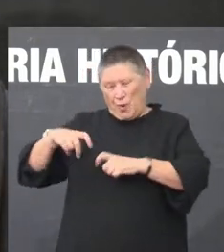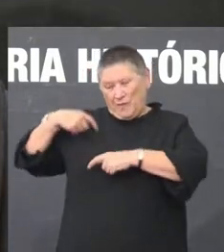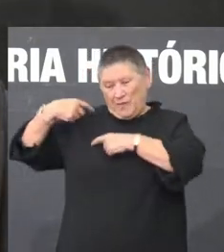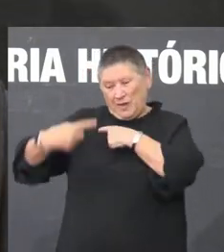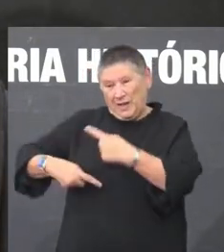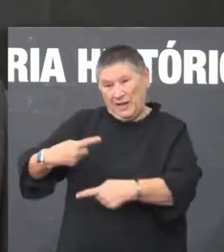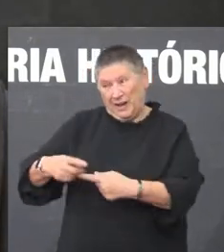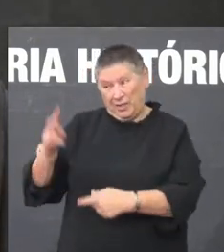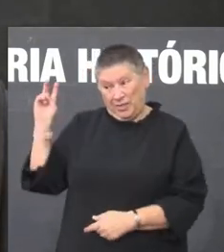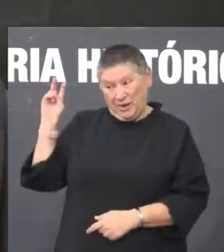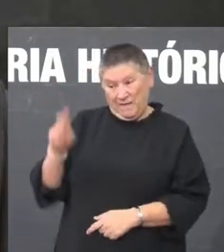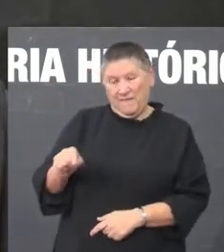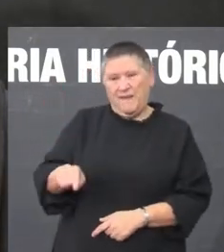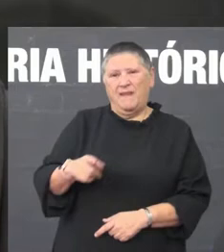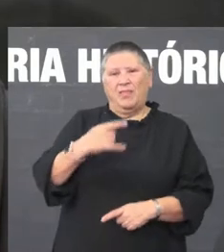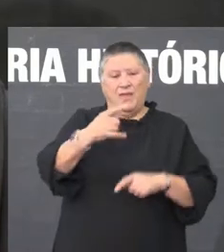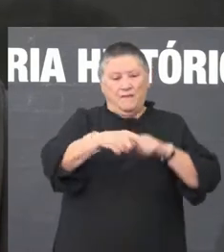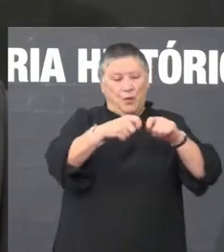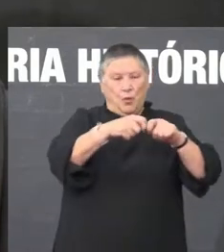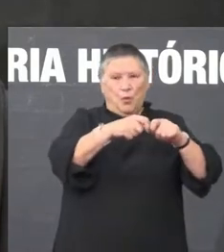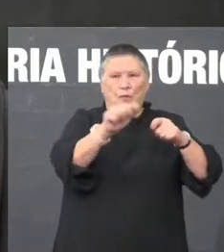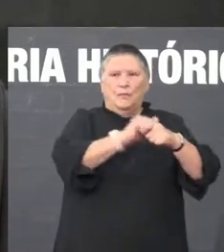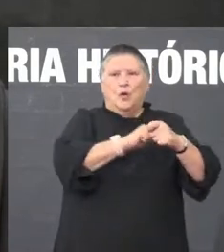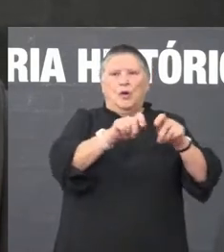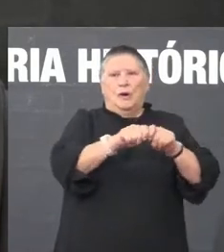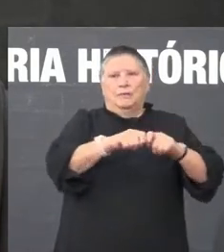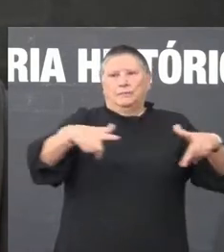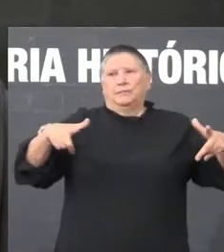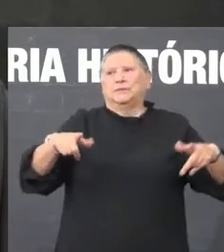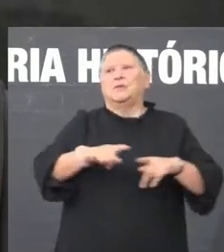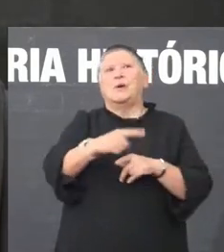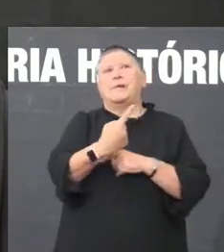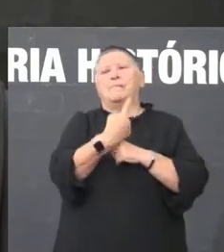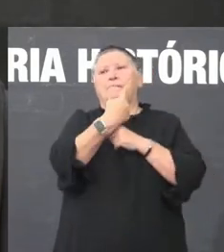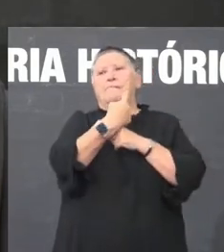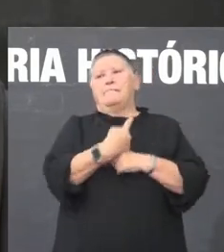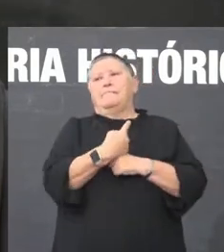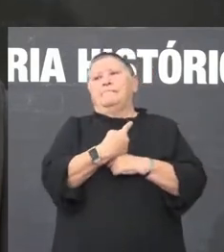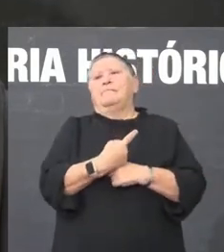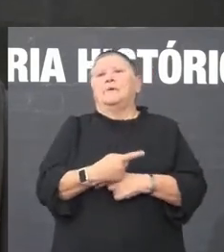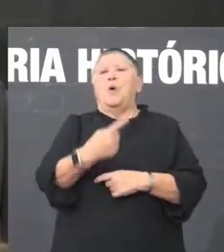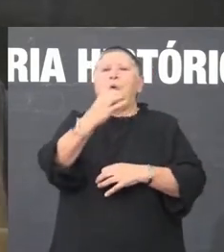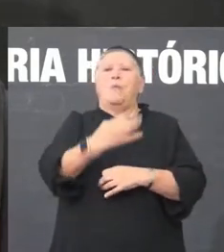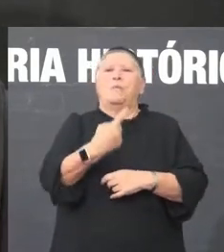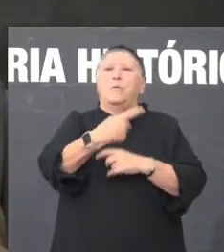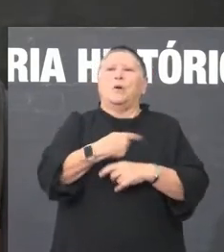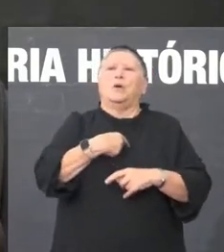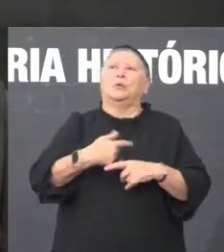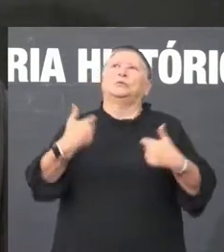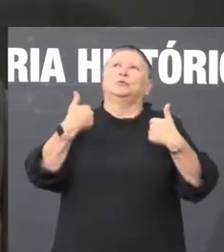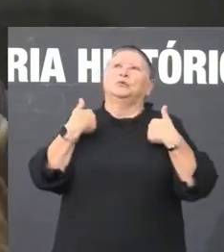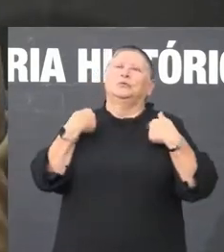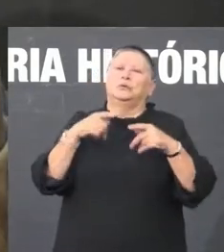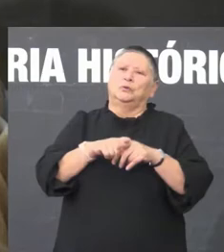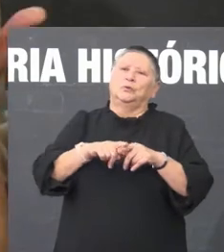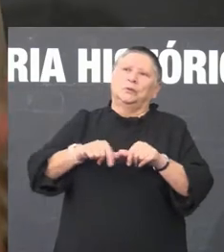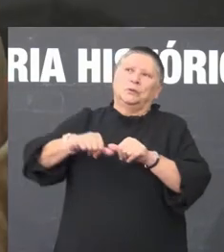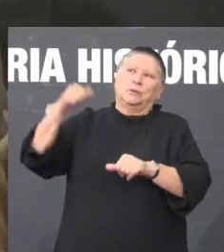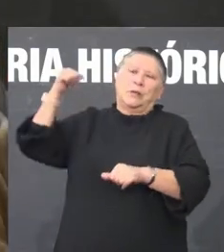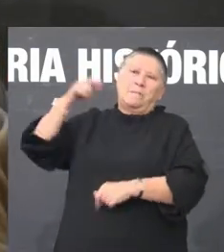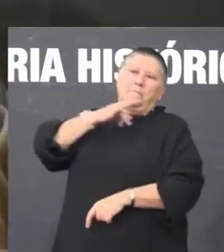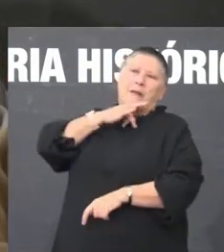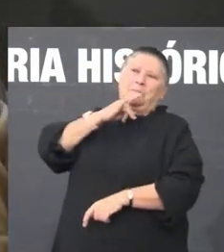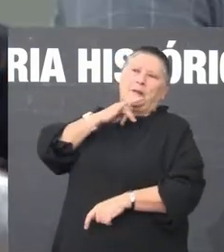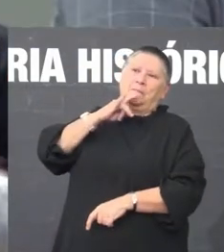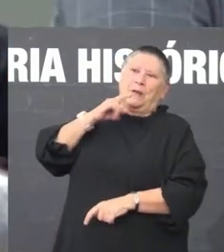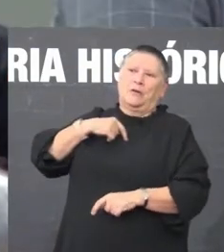detrás a desanudar ese nudo e a que non se nos exixa ou impoña seguir pagando a hipoteca das decisións que se